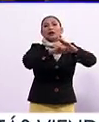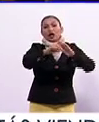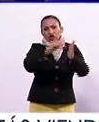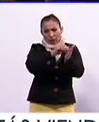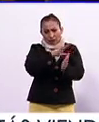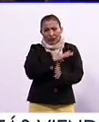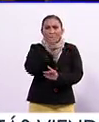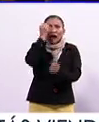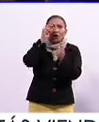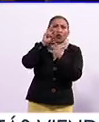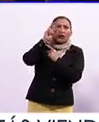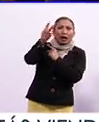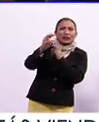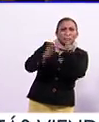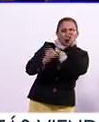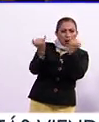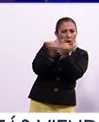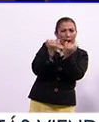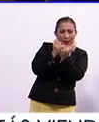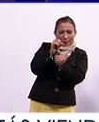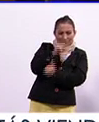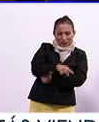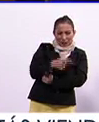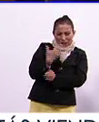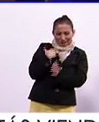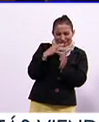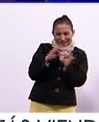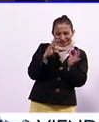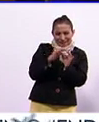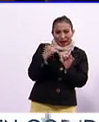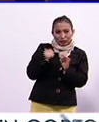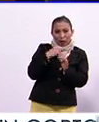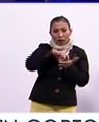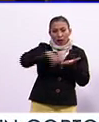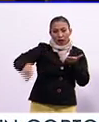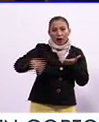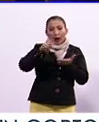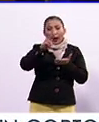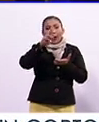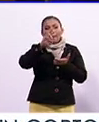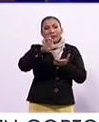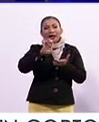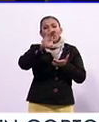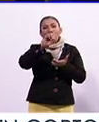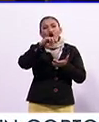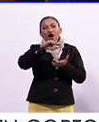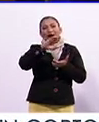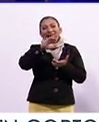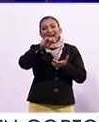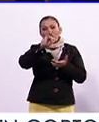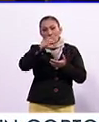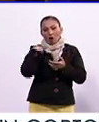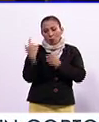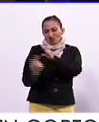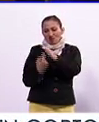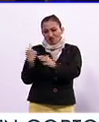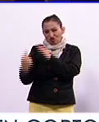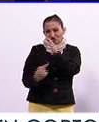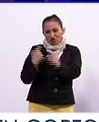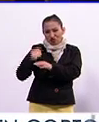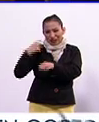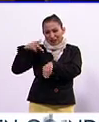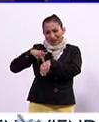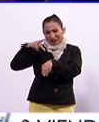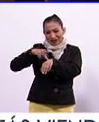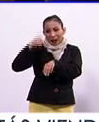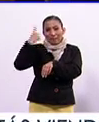Todavía existen algunas estructuras de ese tipo que están aquí. Me las compró Preconcreto, que era una compañía de premezclados, para techar